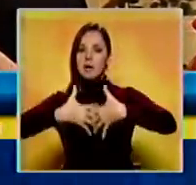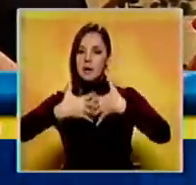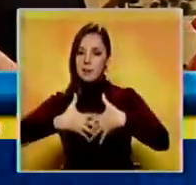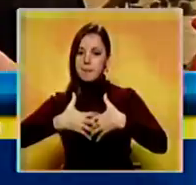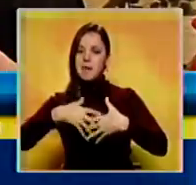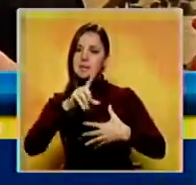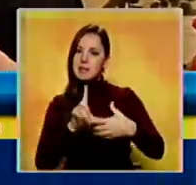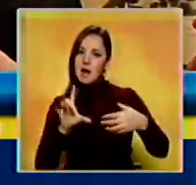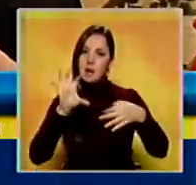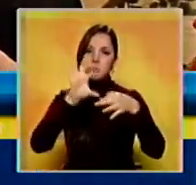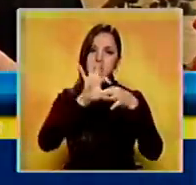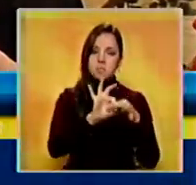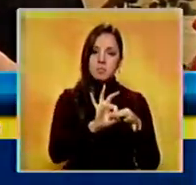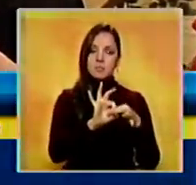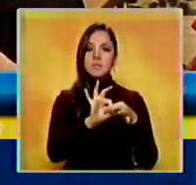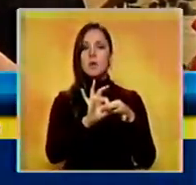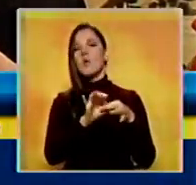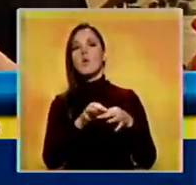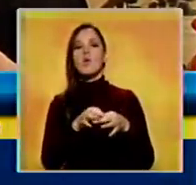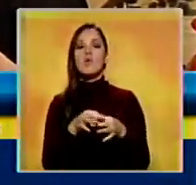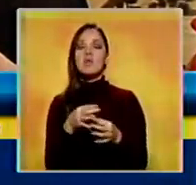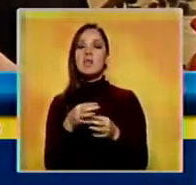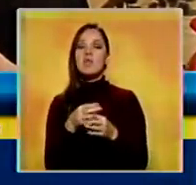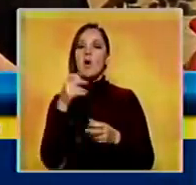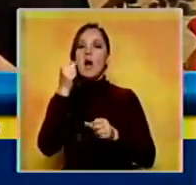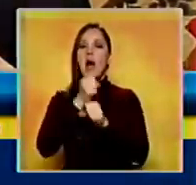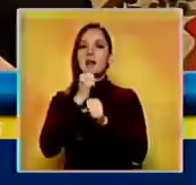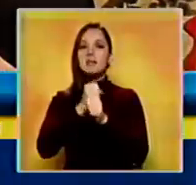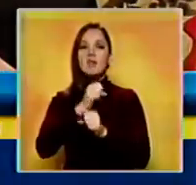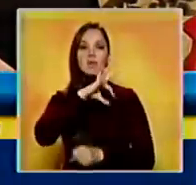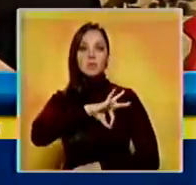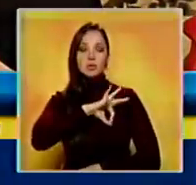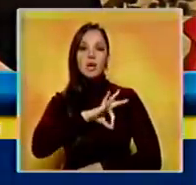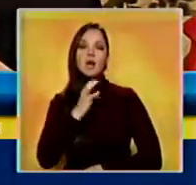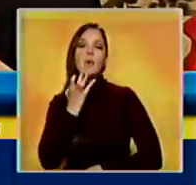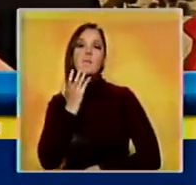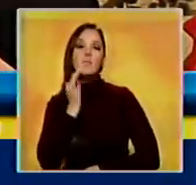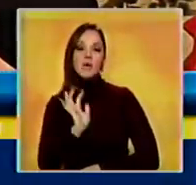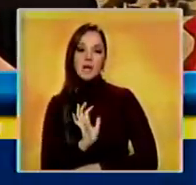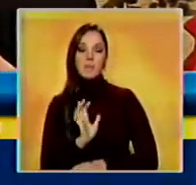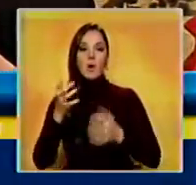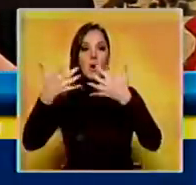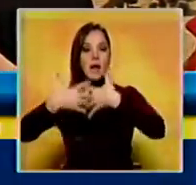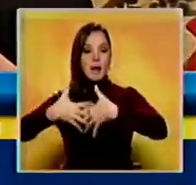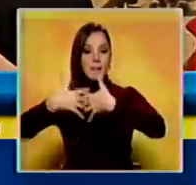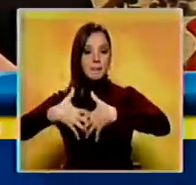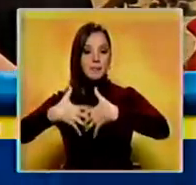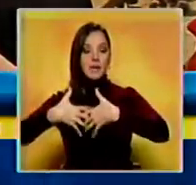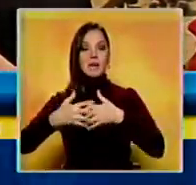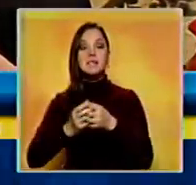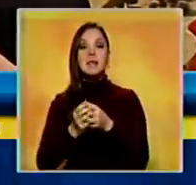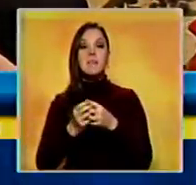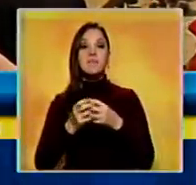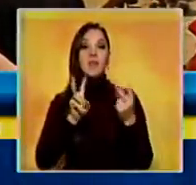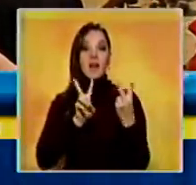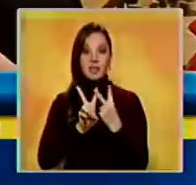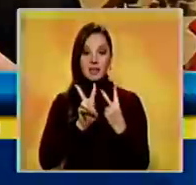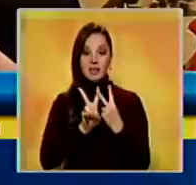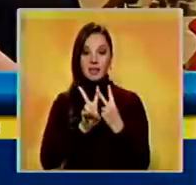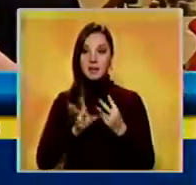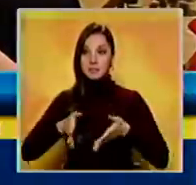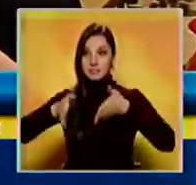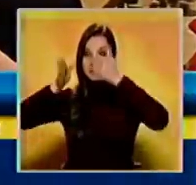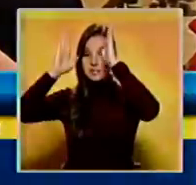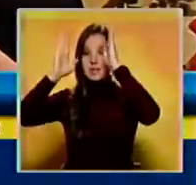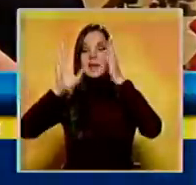a la satisfacción de las necesidades sociales de nuestro pueblo. Por ejemplo, hemos venido trabajando con empresas vinculadas al sector de la Gran Misión Vivienda Venezuela, la